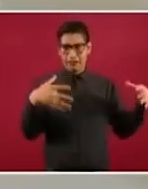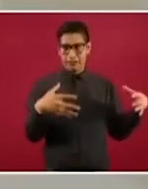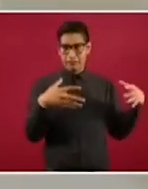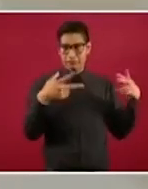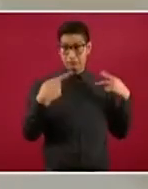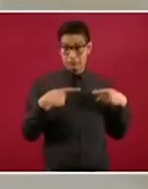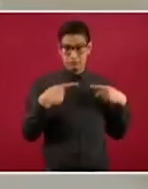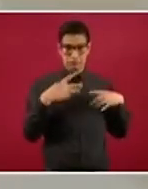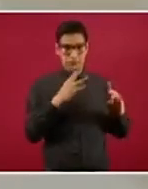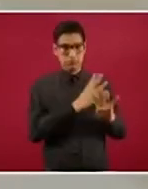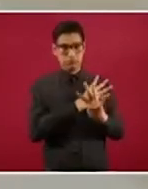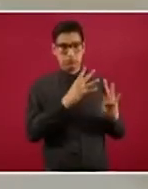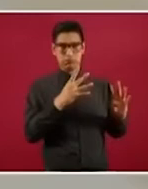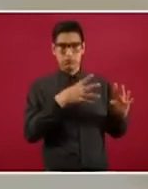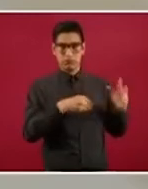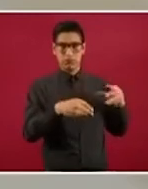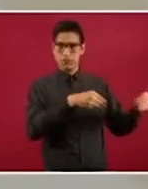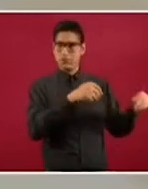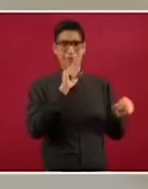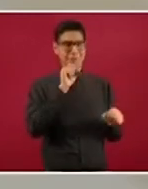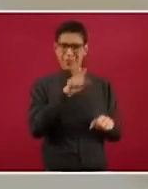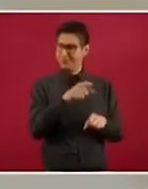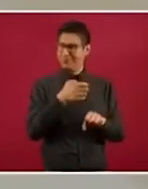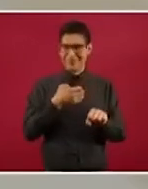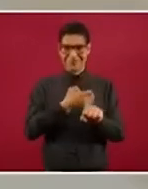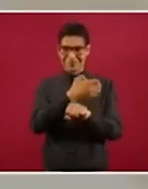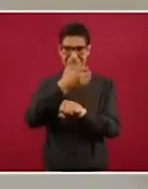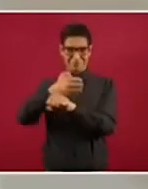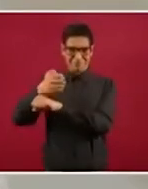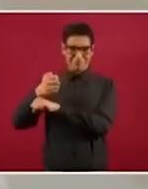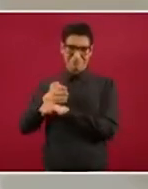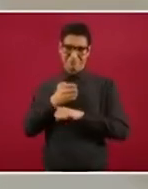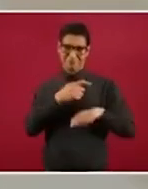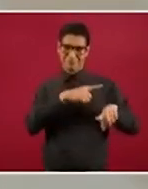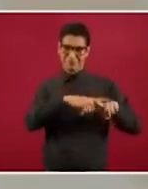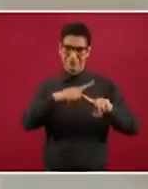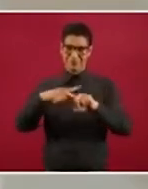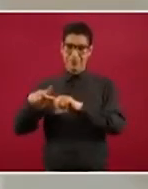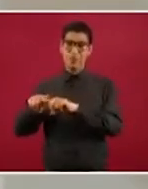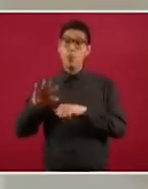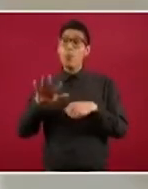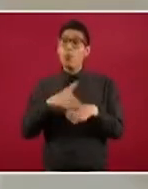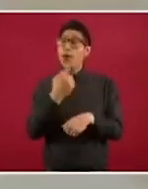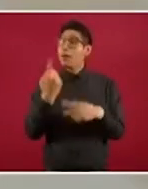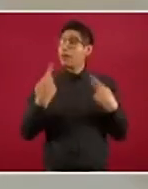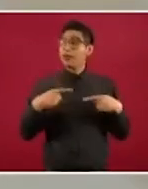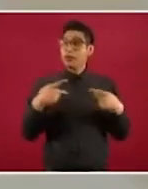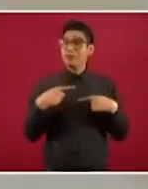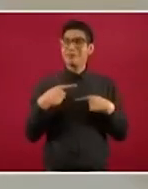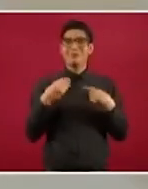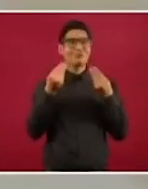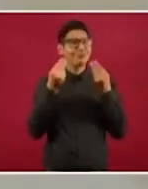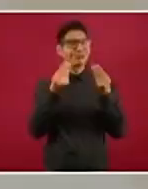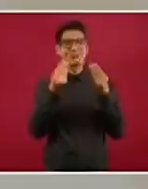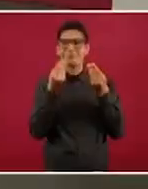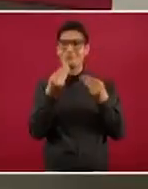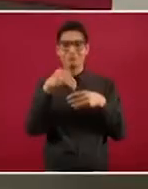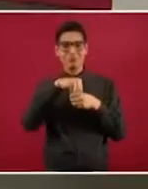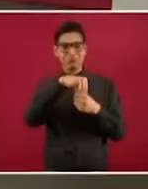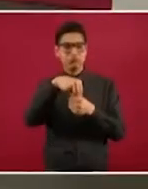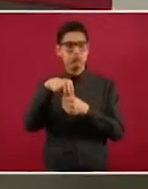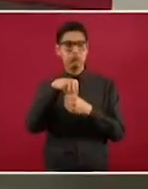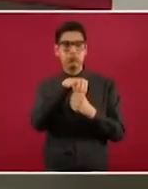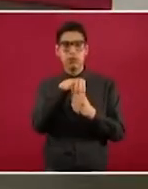cada uno de los estados de la República, sus grandes ciudades, por la movilidad y por la cantidad de gente